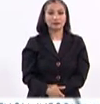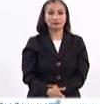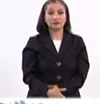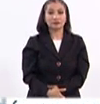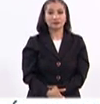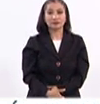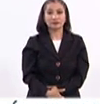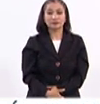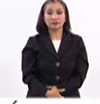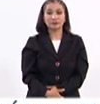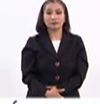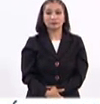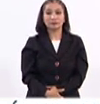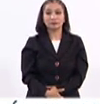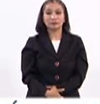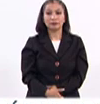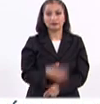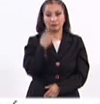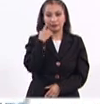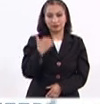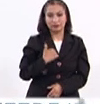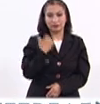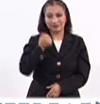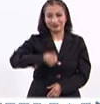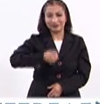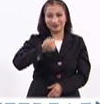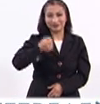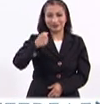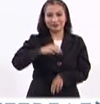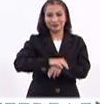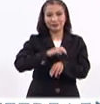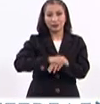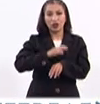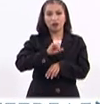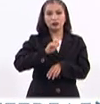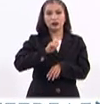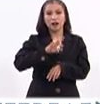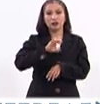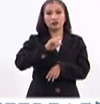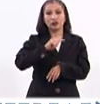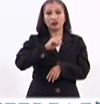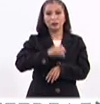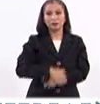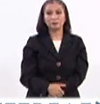esto? Bueno, fíjate que aprovechando, saludos ahí a nuestro amigo Óscar Soto.